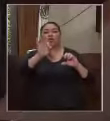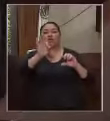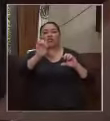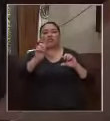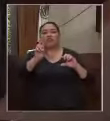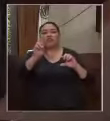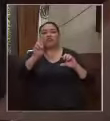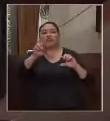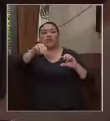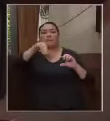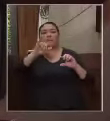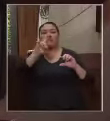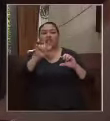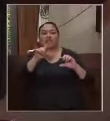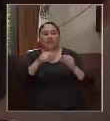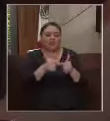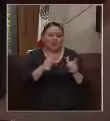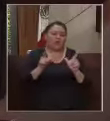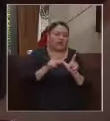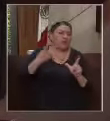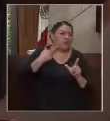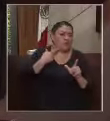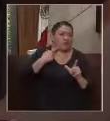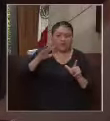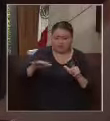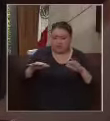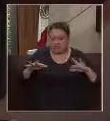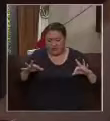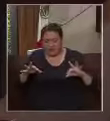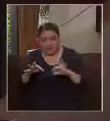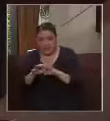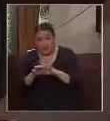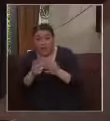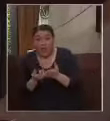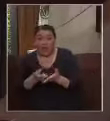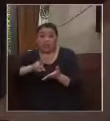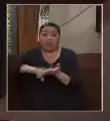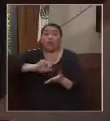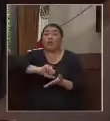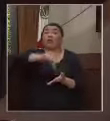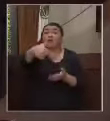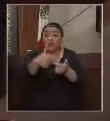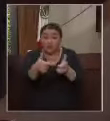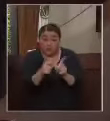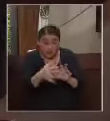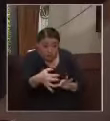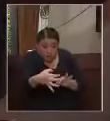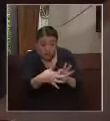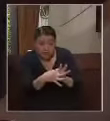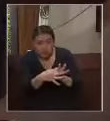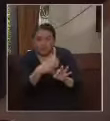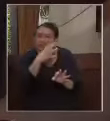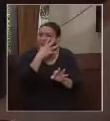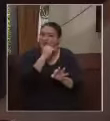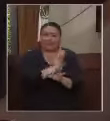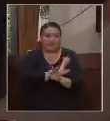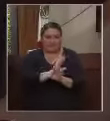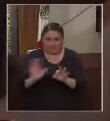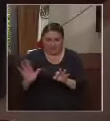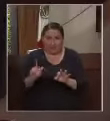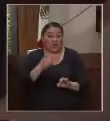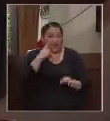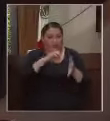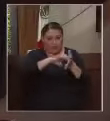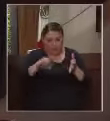en más de una coalición y que los partidos que le integran deben ser los mismos en todos los supuestos. Y en el asunto justamente